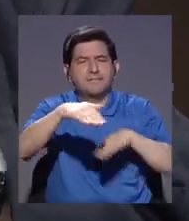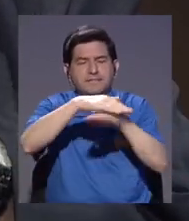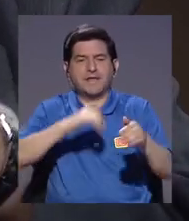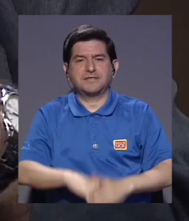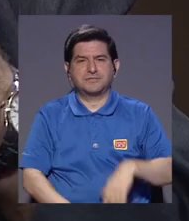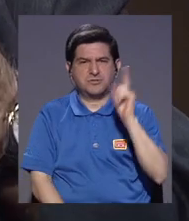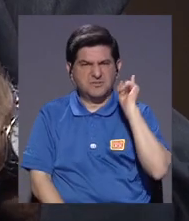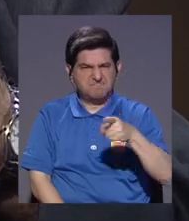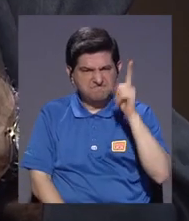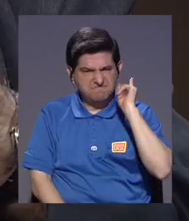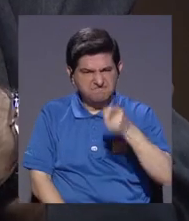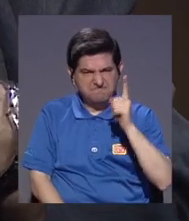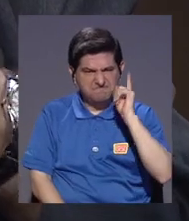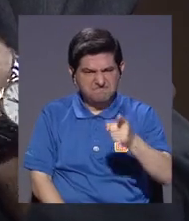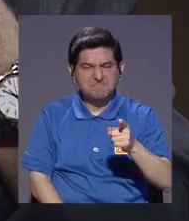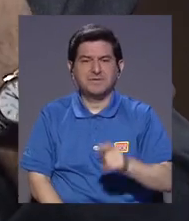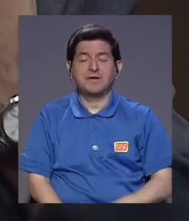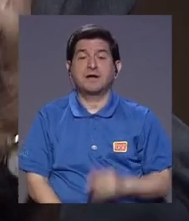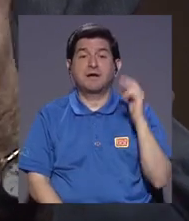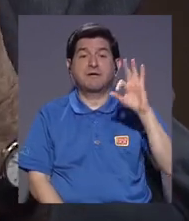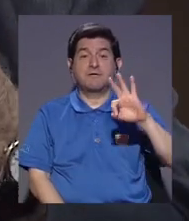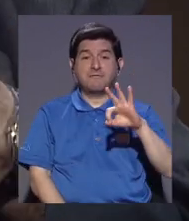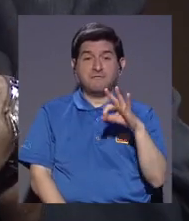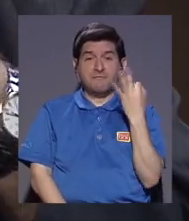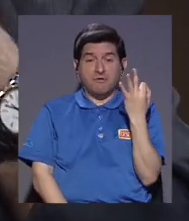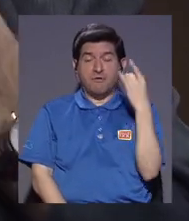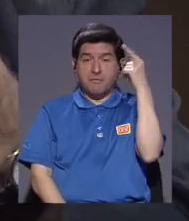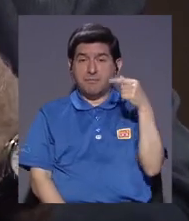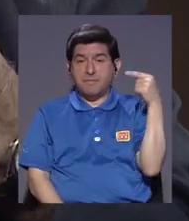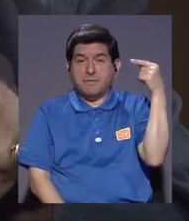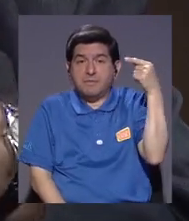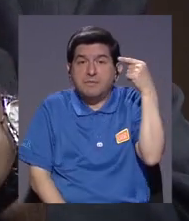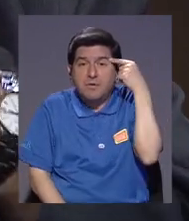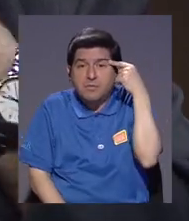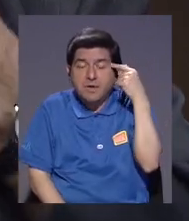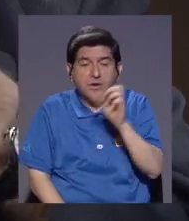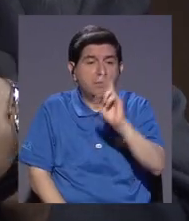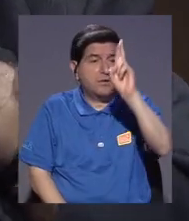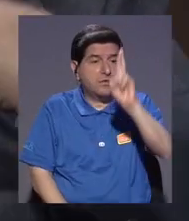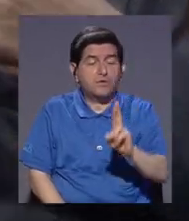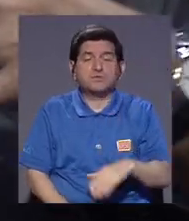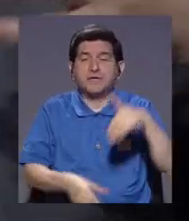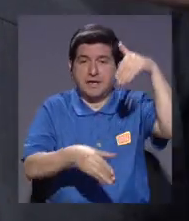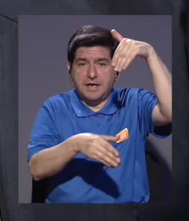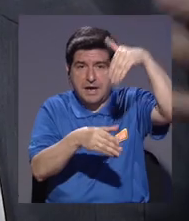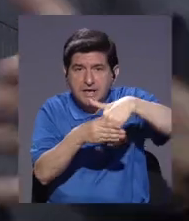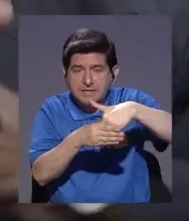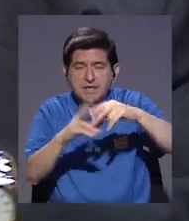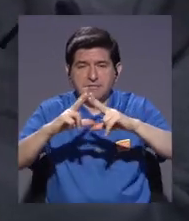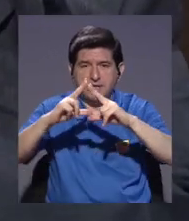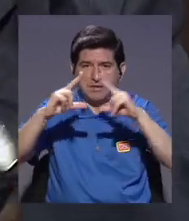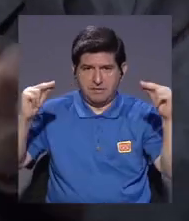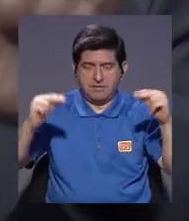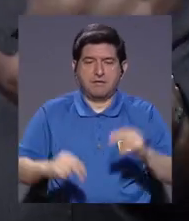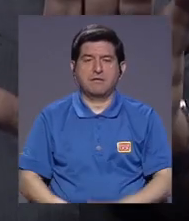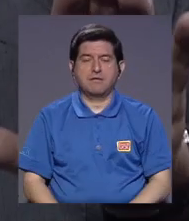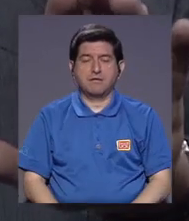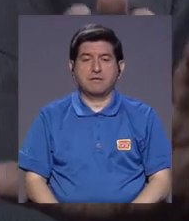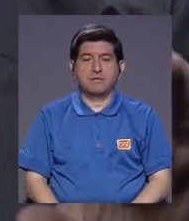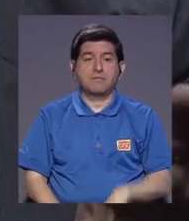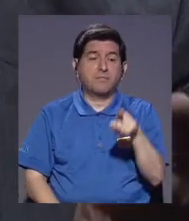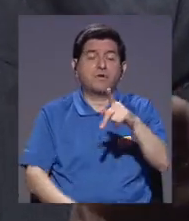era amonestando law por la manera en que el gobierno y costa rica intervenía en nicaragua